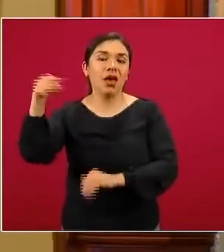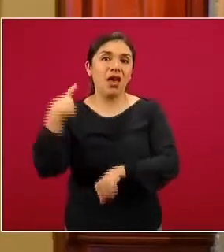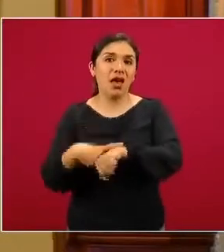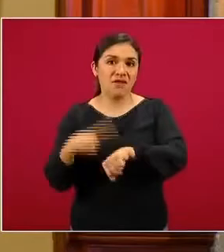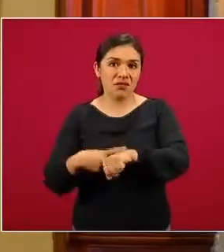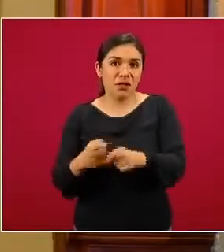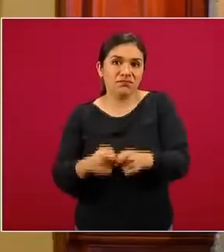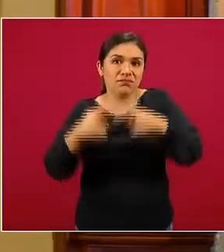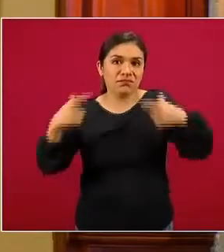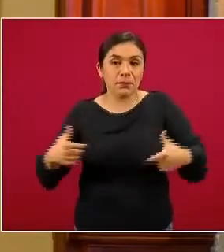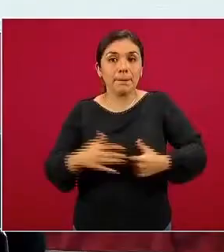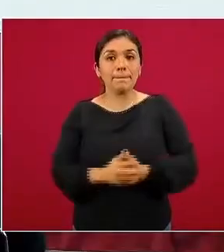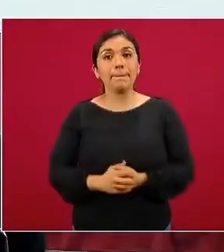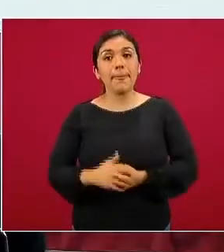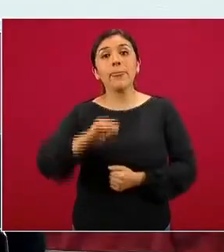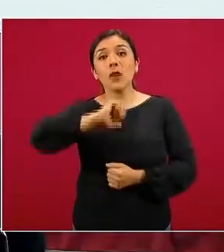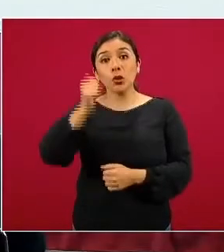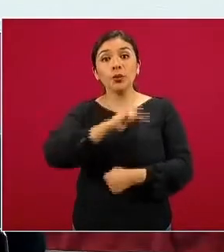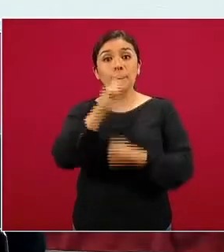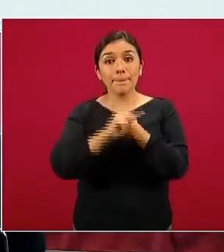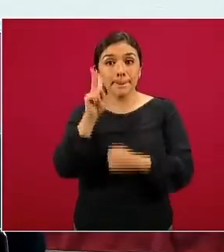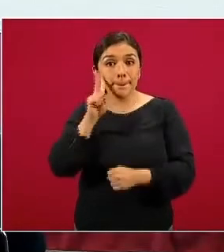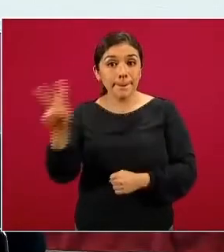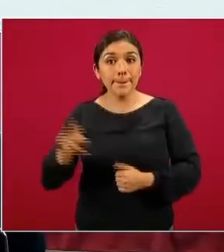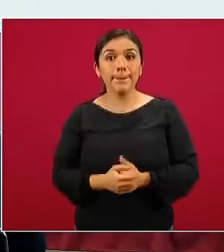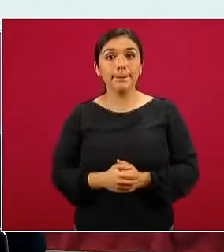epidemia. Veamos la siguiente.